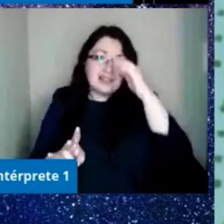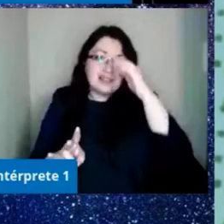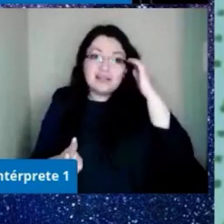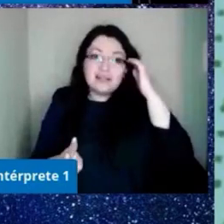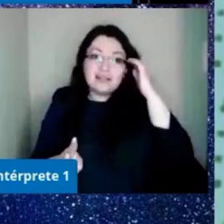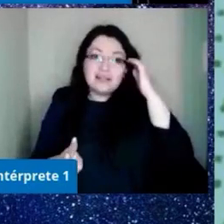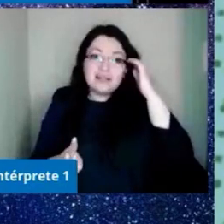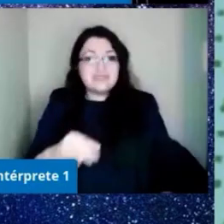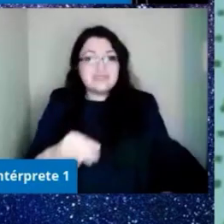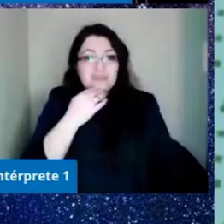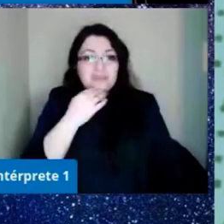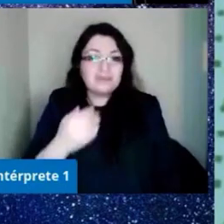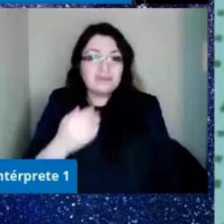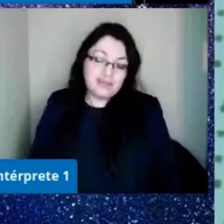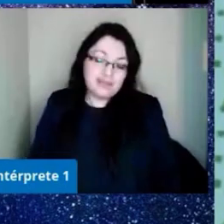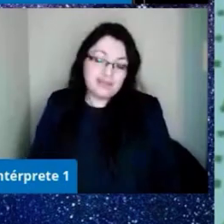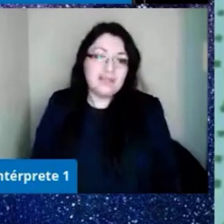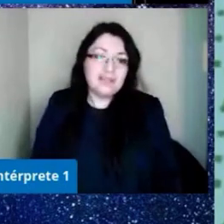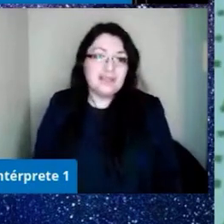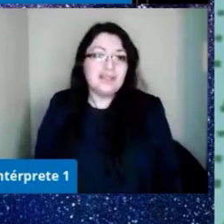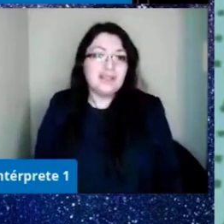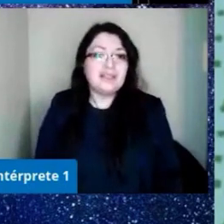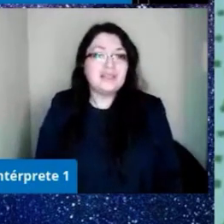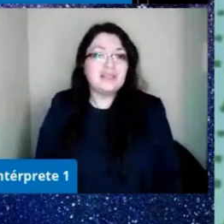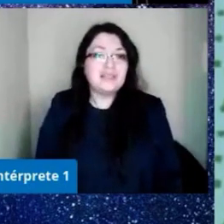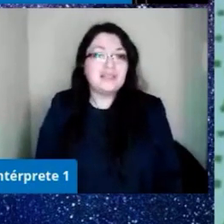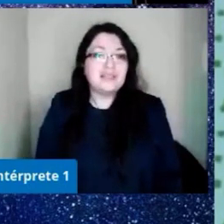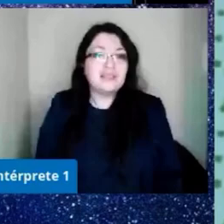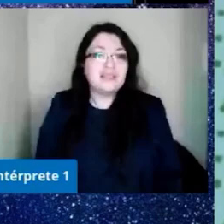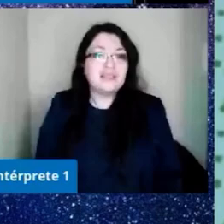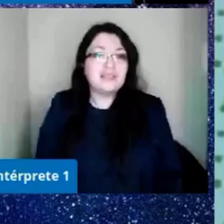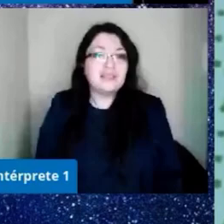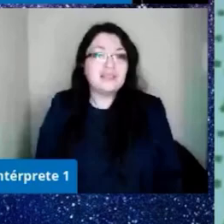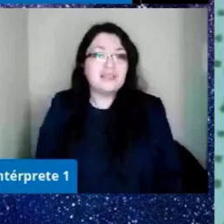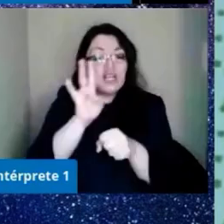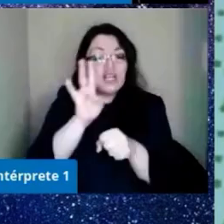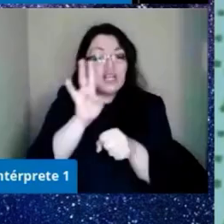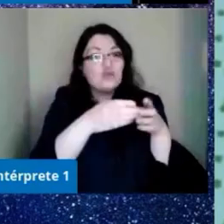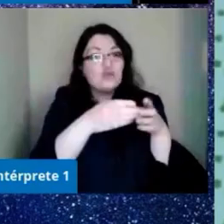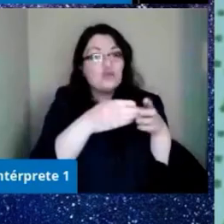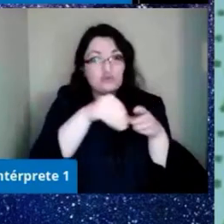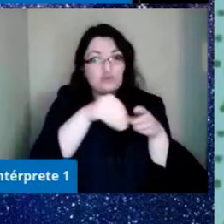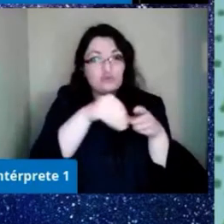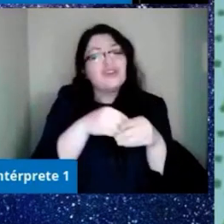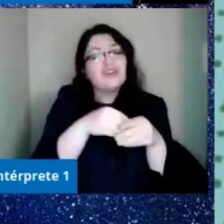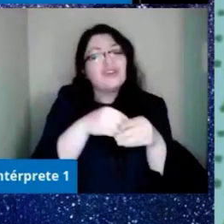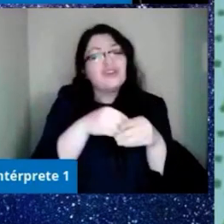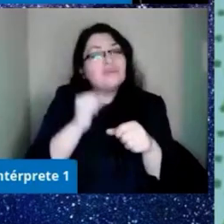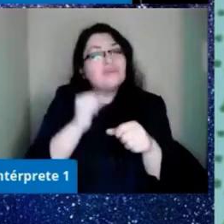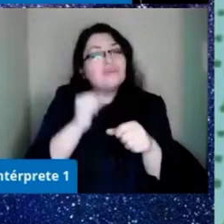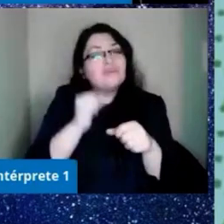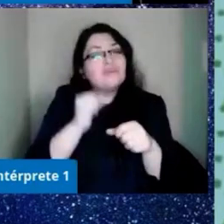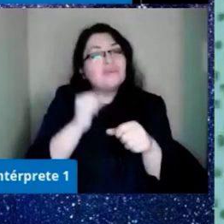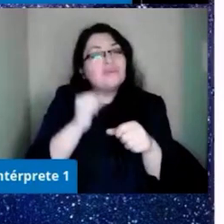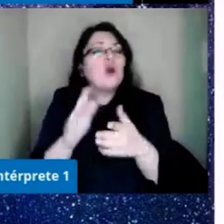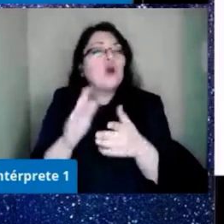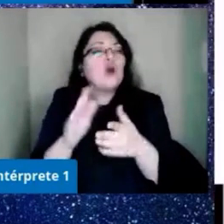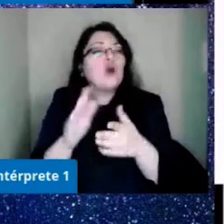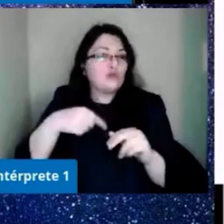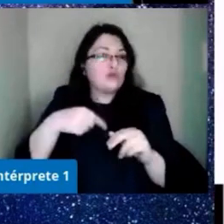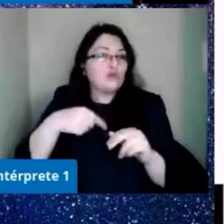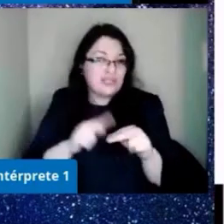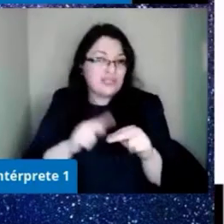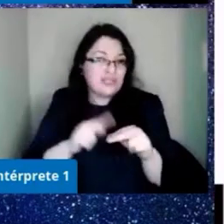también, una de ellas, de las personas de Senadis, es parte de este grupo y también es un apoyo constante a todo lo que estamos haciendo. Acá